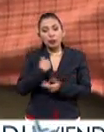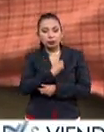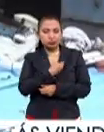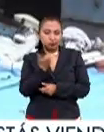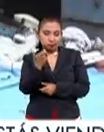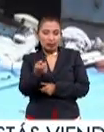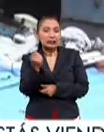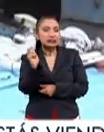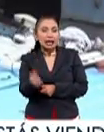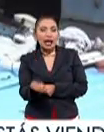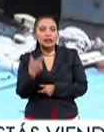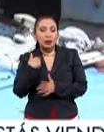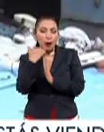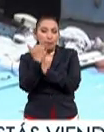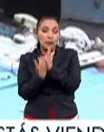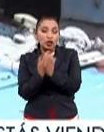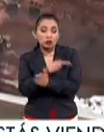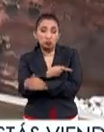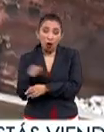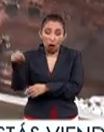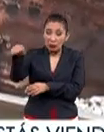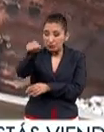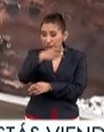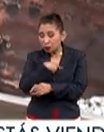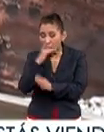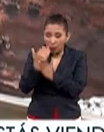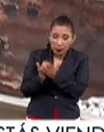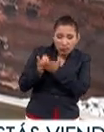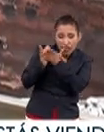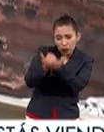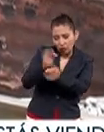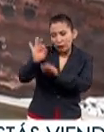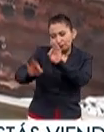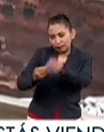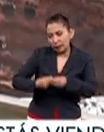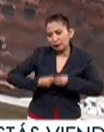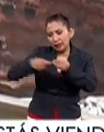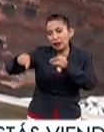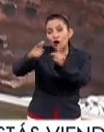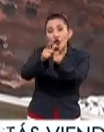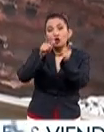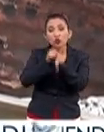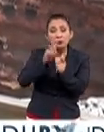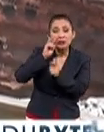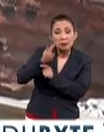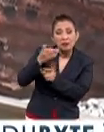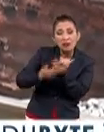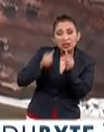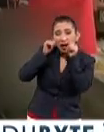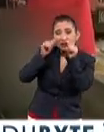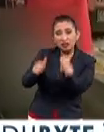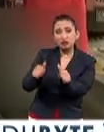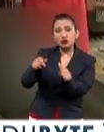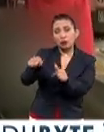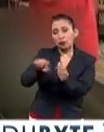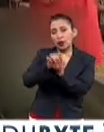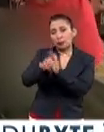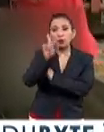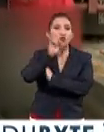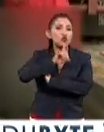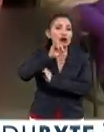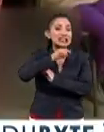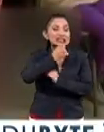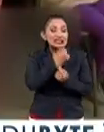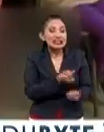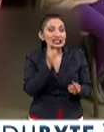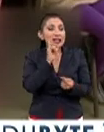económica, que consiste en reducir la pobreza extrema y brindar mejores condiciones de vida a los grupos en situaciones vulnerables, como las mujeres,